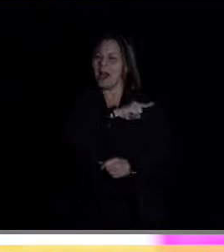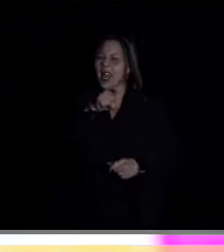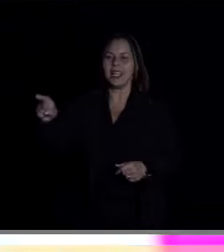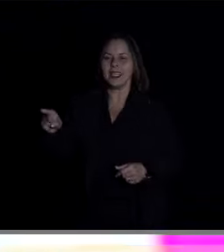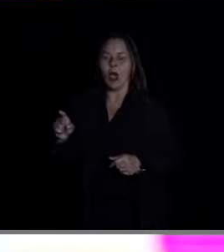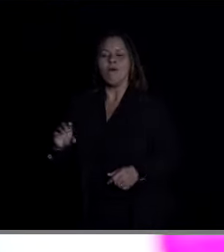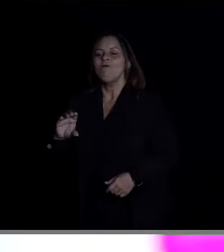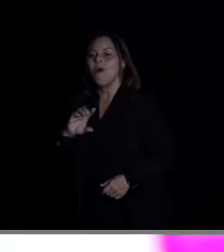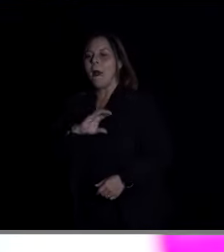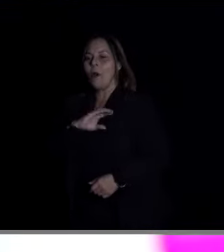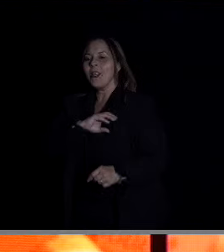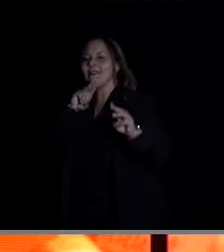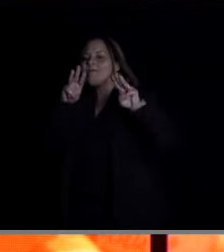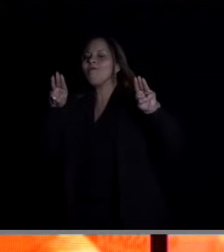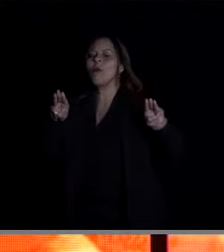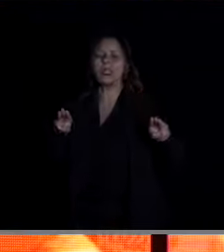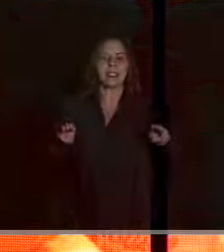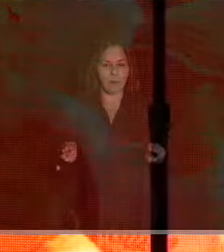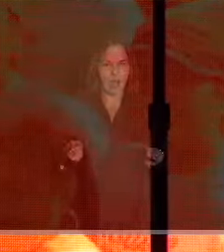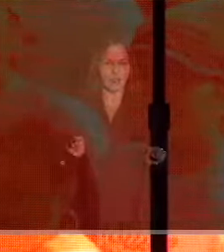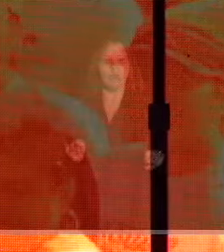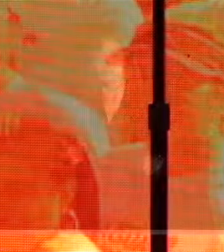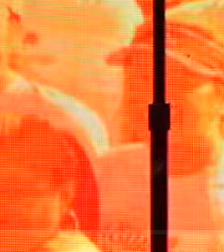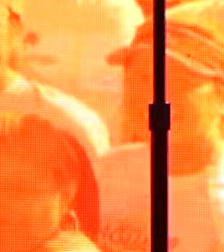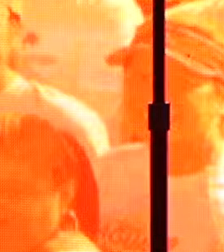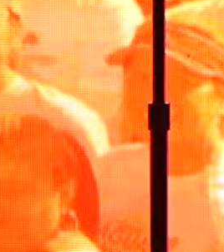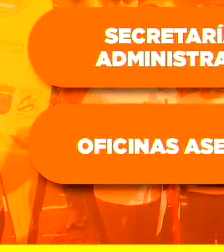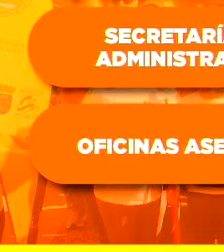La Policía Municipal.